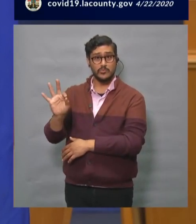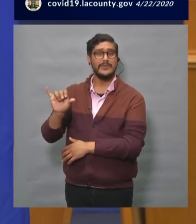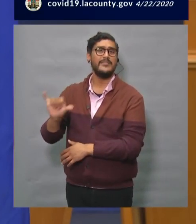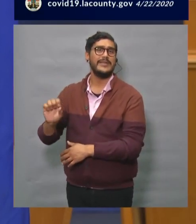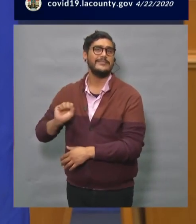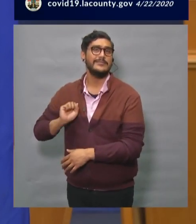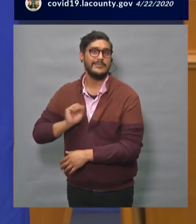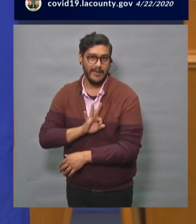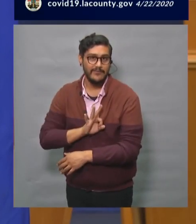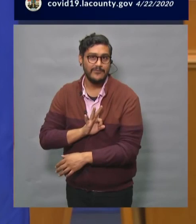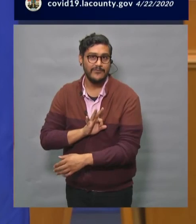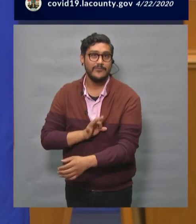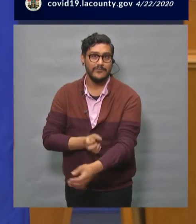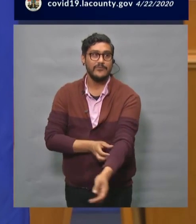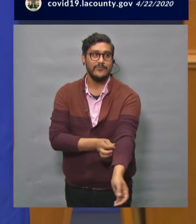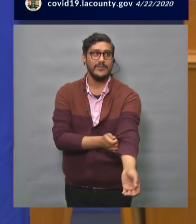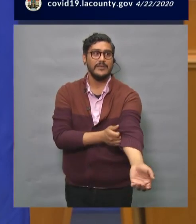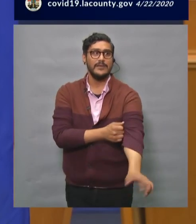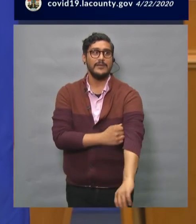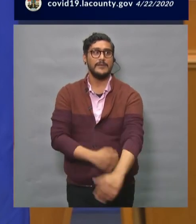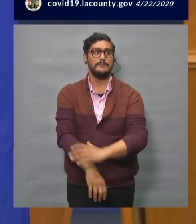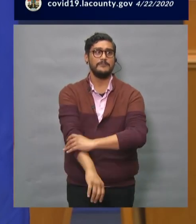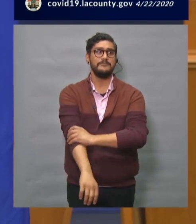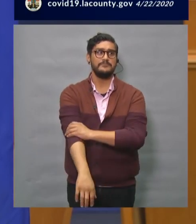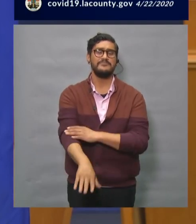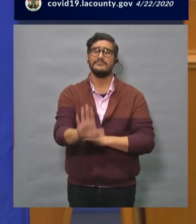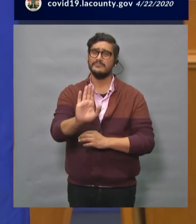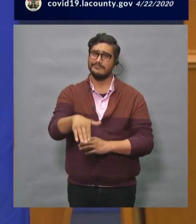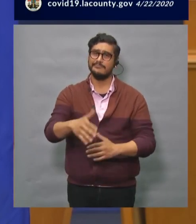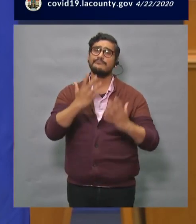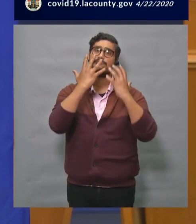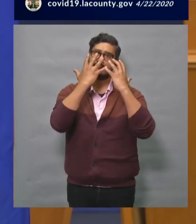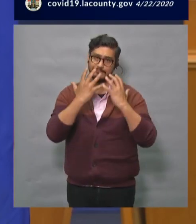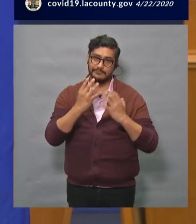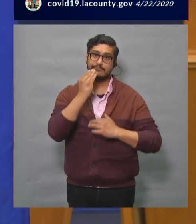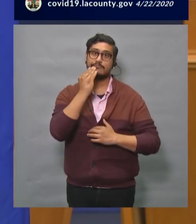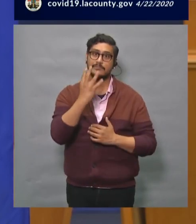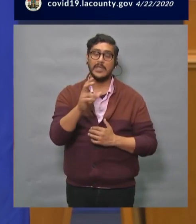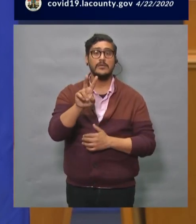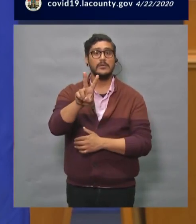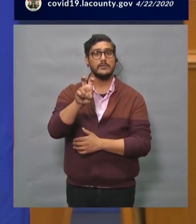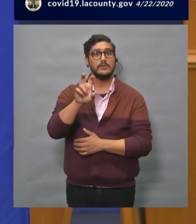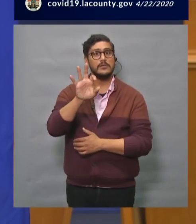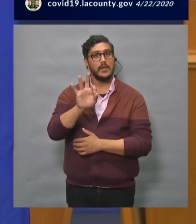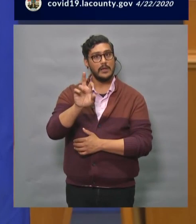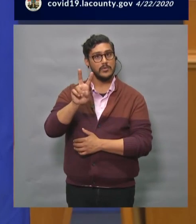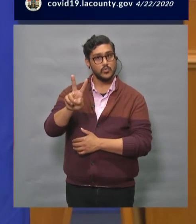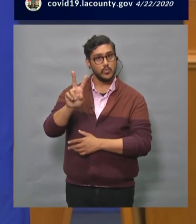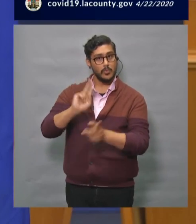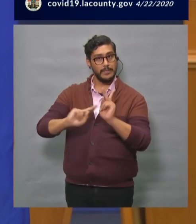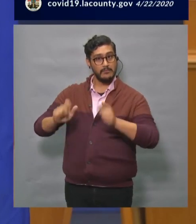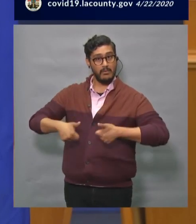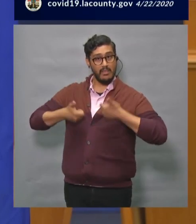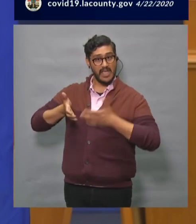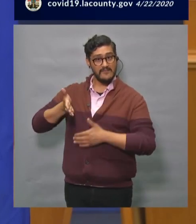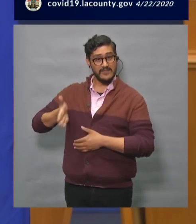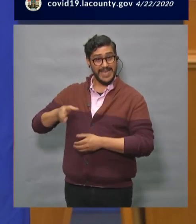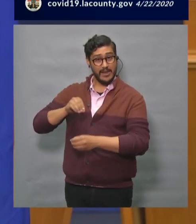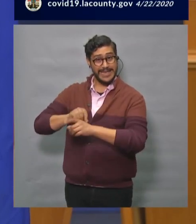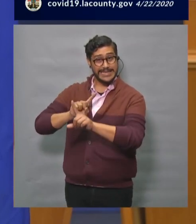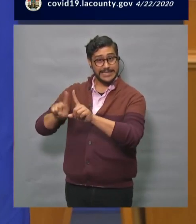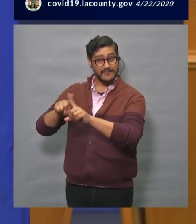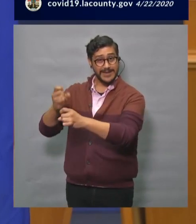empleados. Nos entristece informar que 292 residentes en entornos